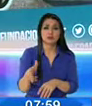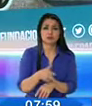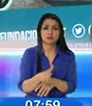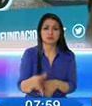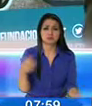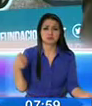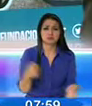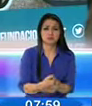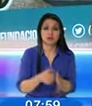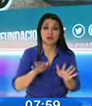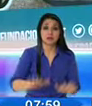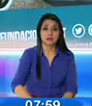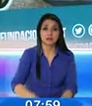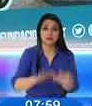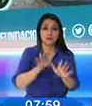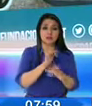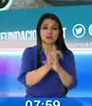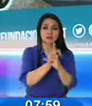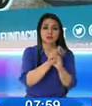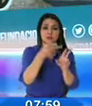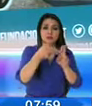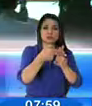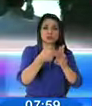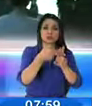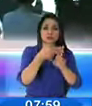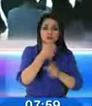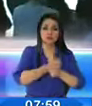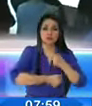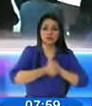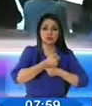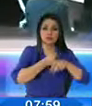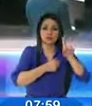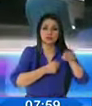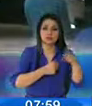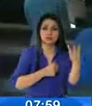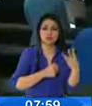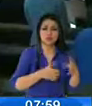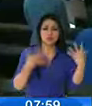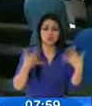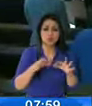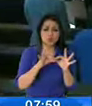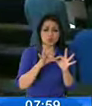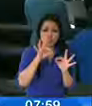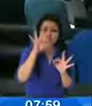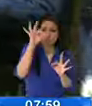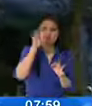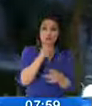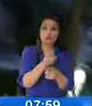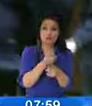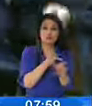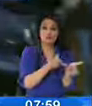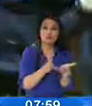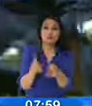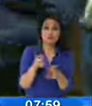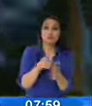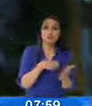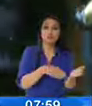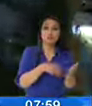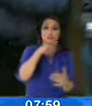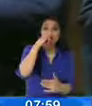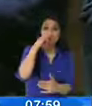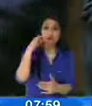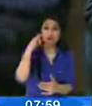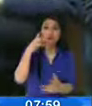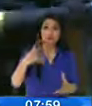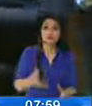tránsito, según el INE del año pasado, el año 2016. Ante estas alarmantes cifras, se ha desarrollado el proyecto Niños Seguros en